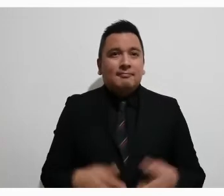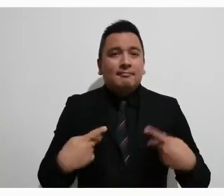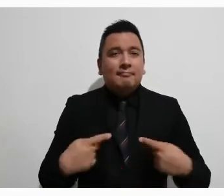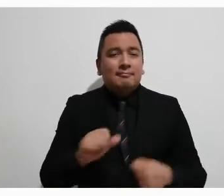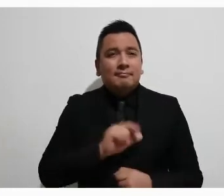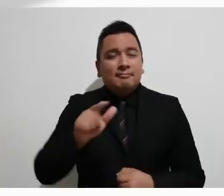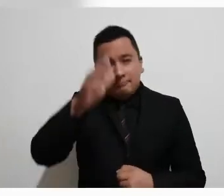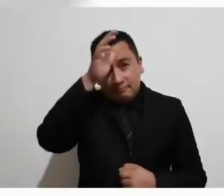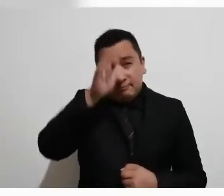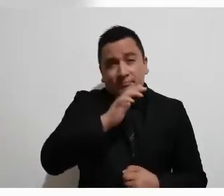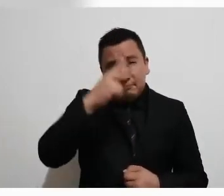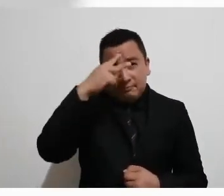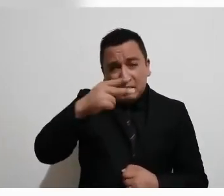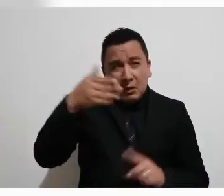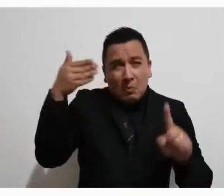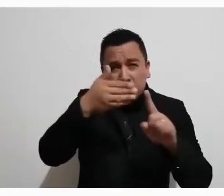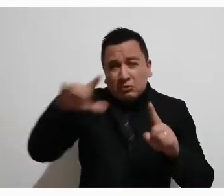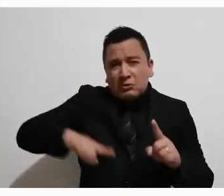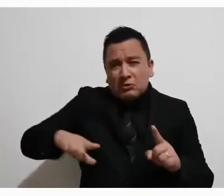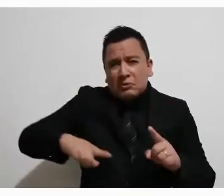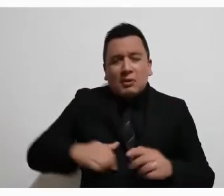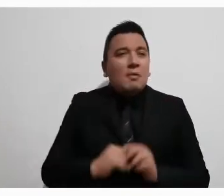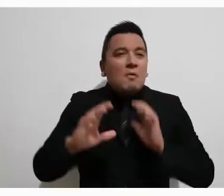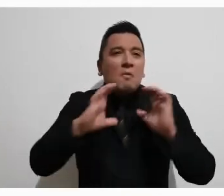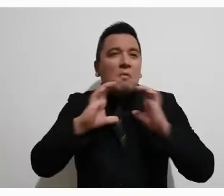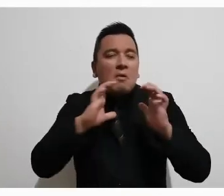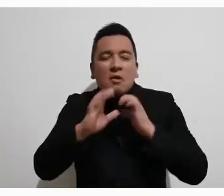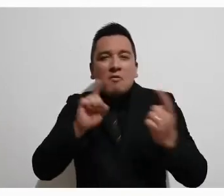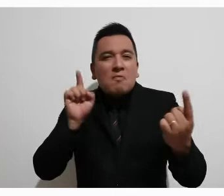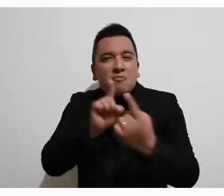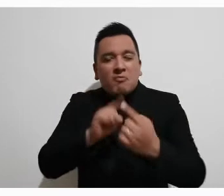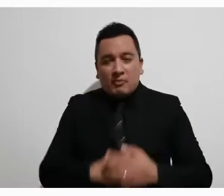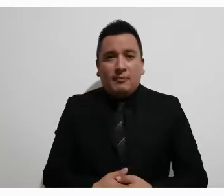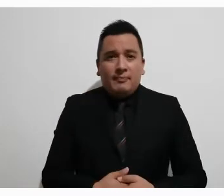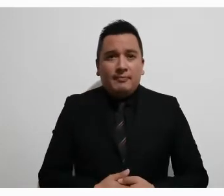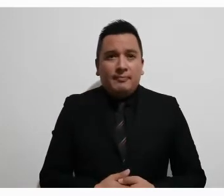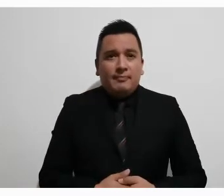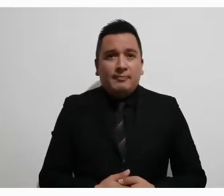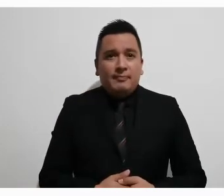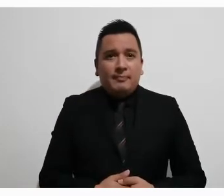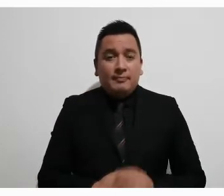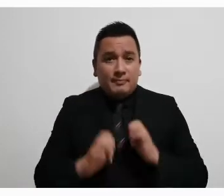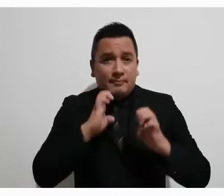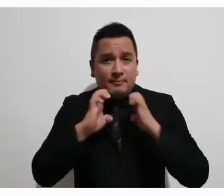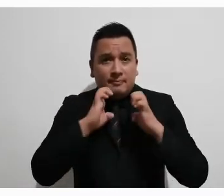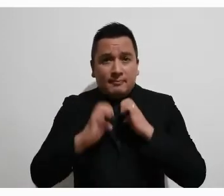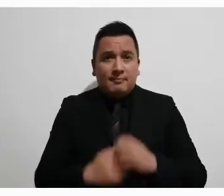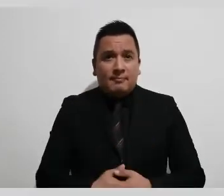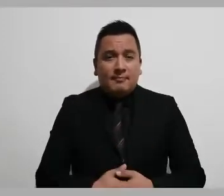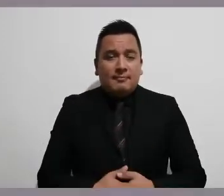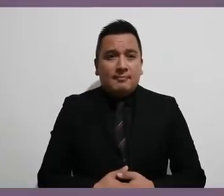Protagonistas de la vida democrática de Coahuila y de México en comunicación directa con usted. La